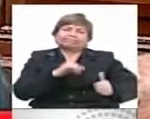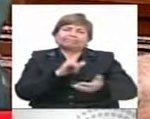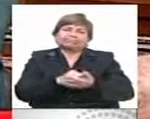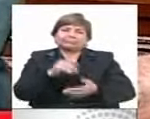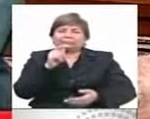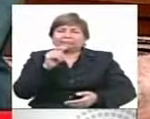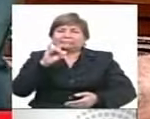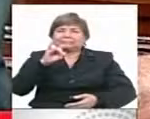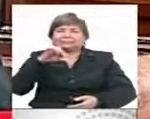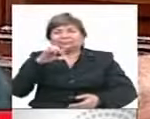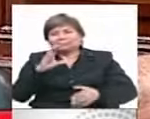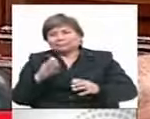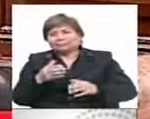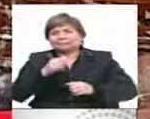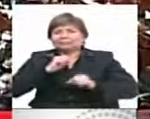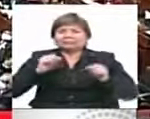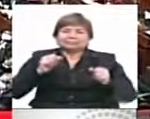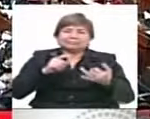Túpac Amaru.